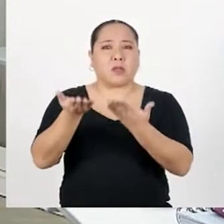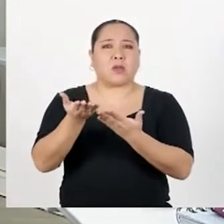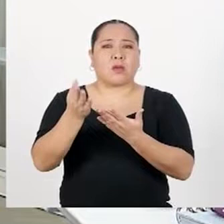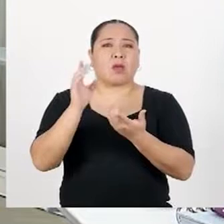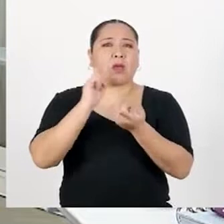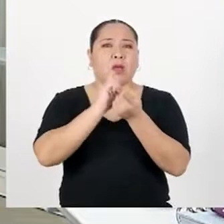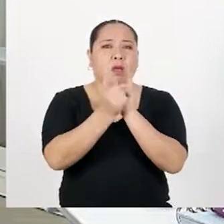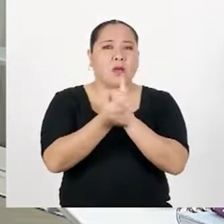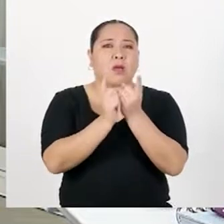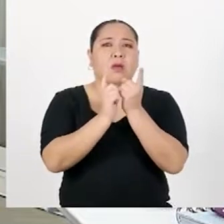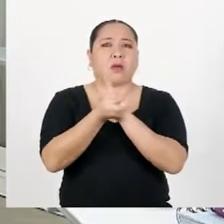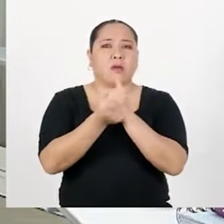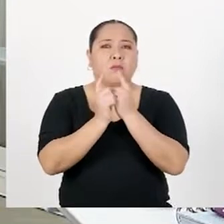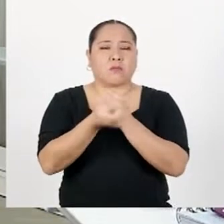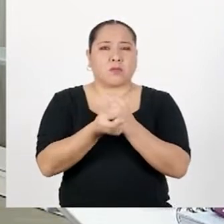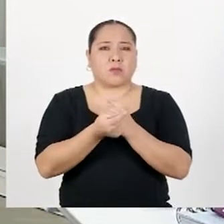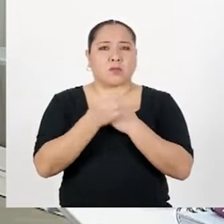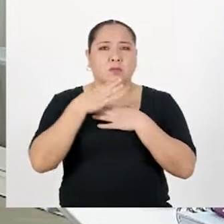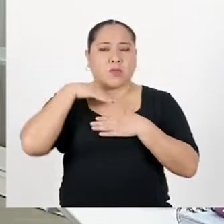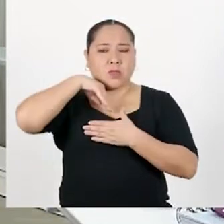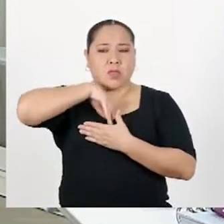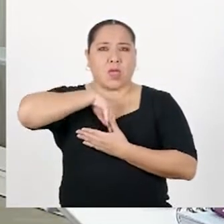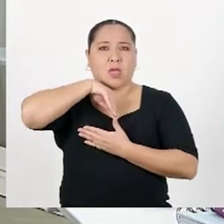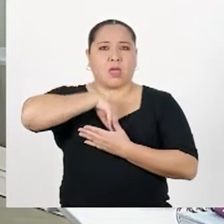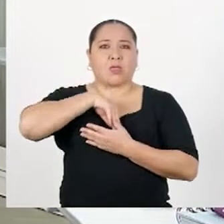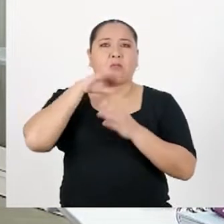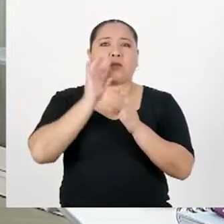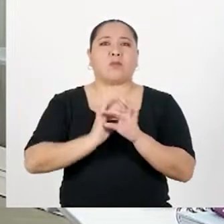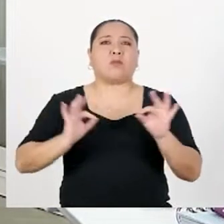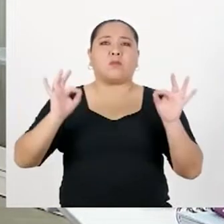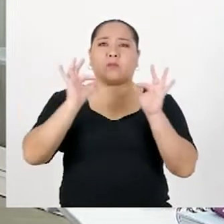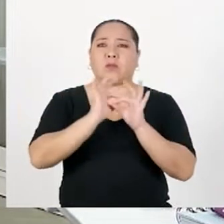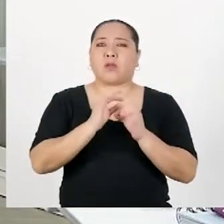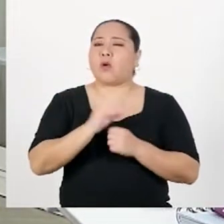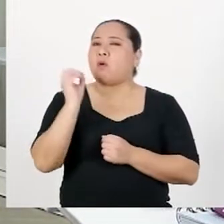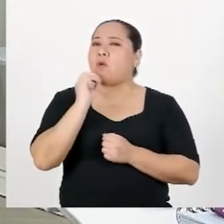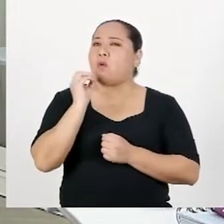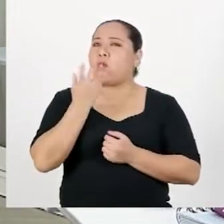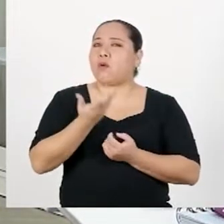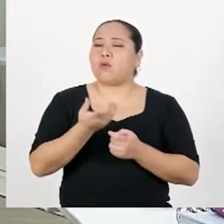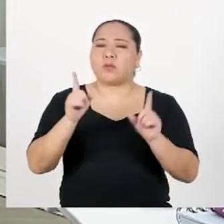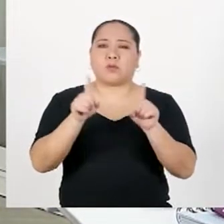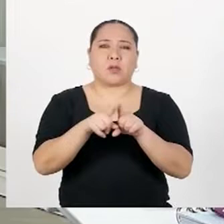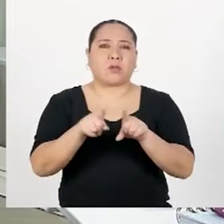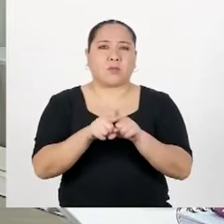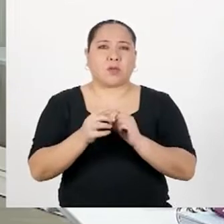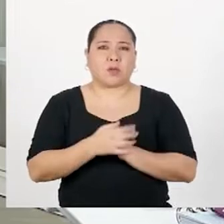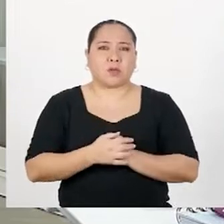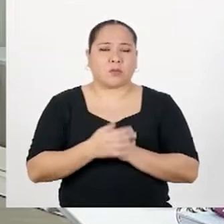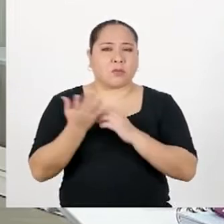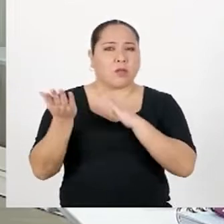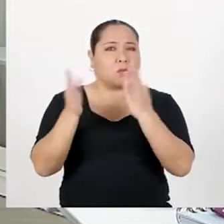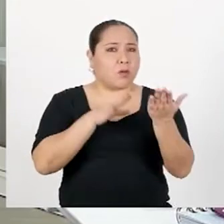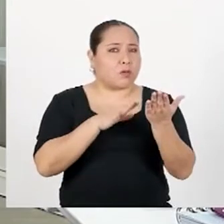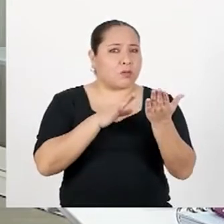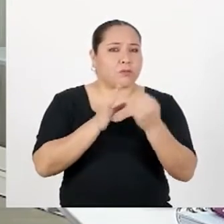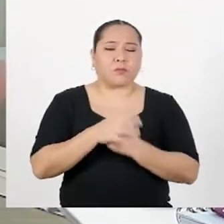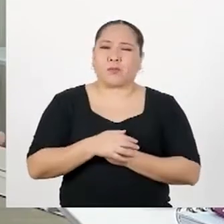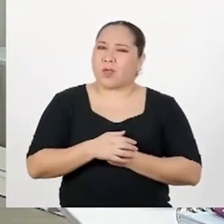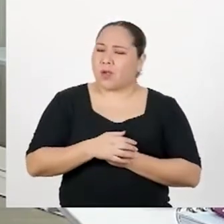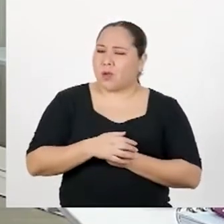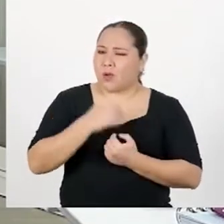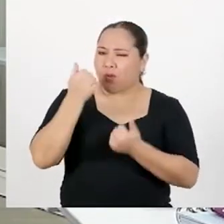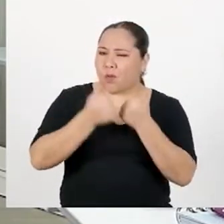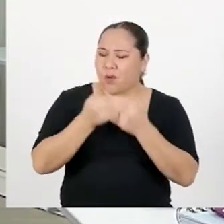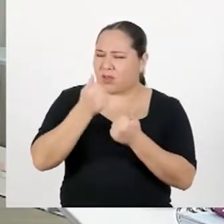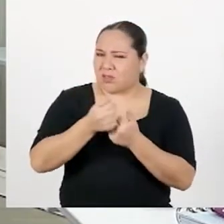provocar alteraciones fisiológicas importantes o inclusive la muerte.